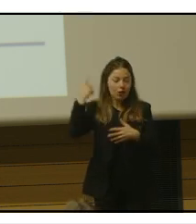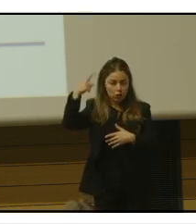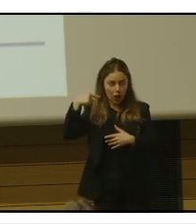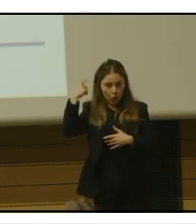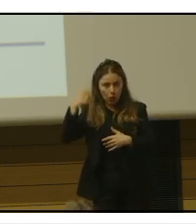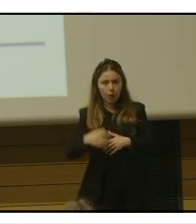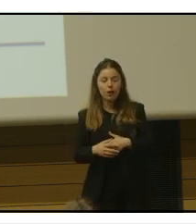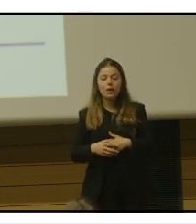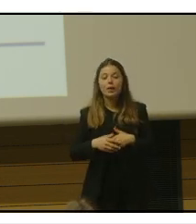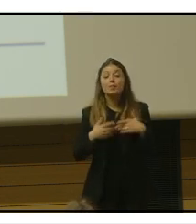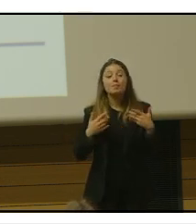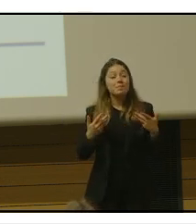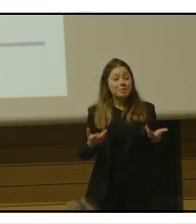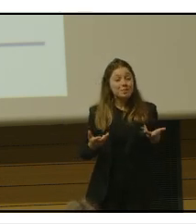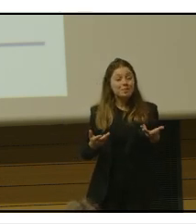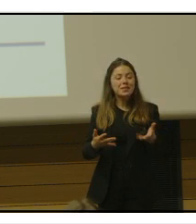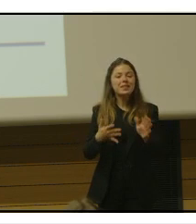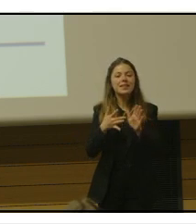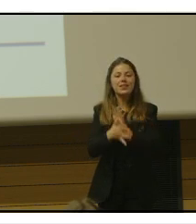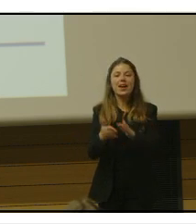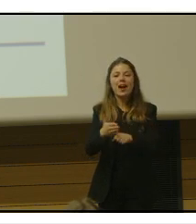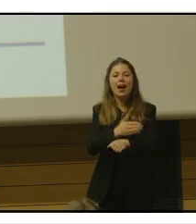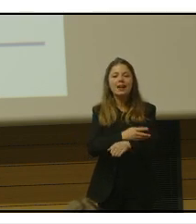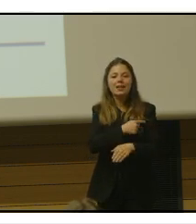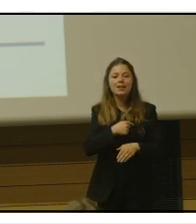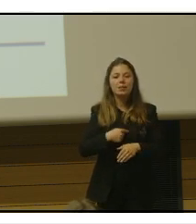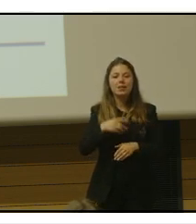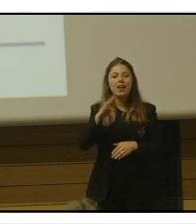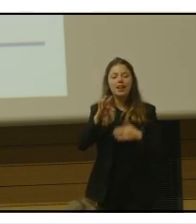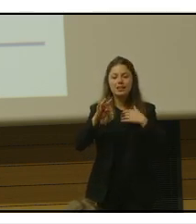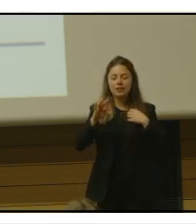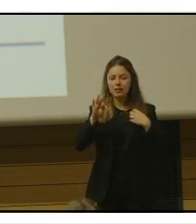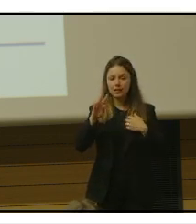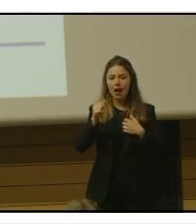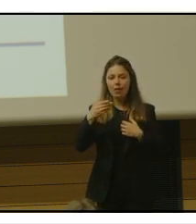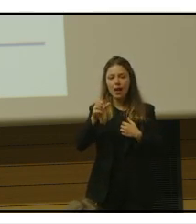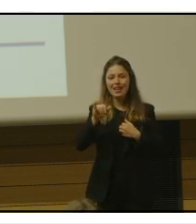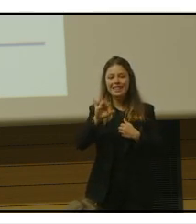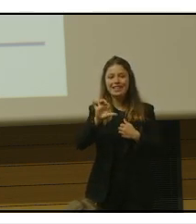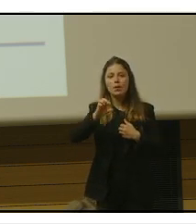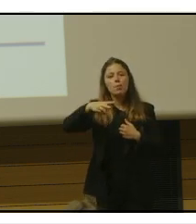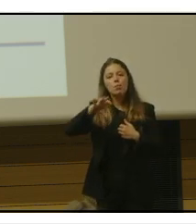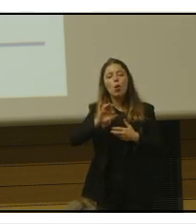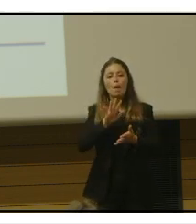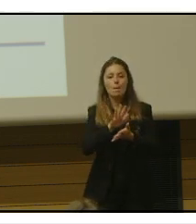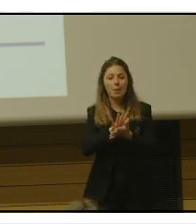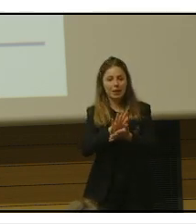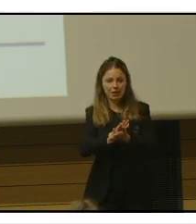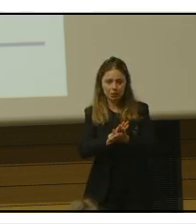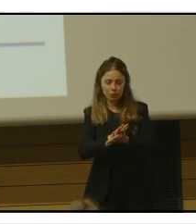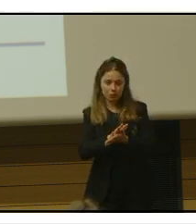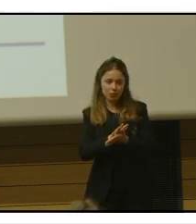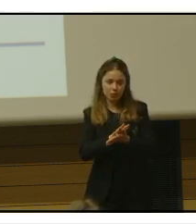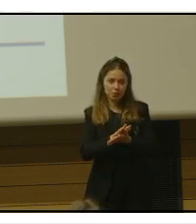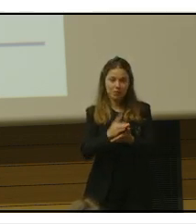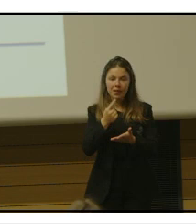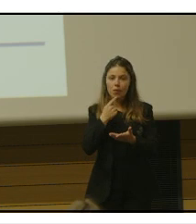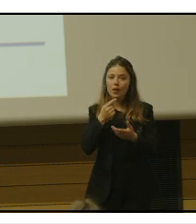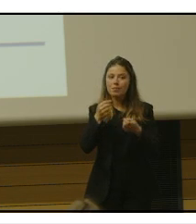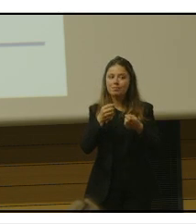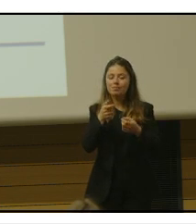esta exposición a lo que nos lleva es a lo que antes llamábamos tabaquismo pasivo. En rigor, lo del tabaquismo pasivo, bueno, pues deberíamos